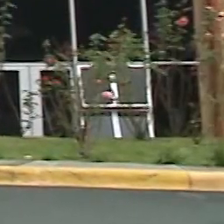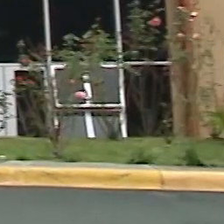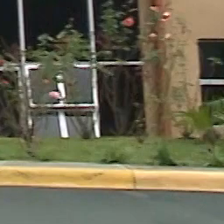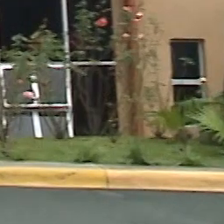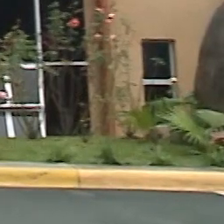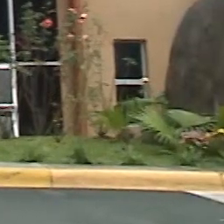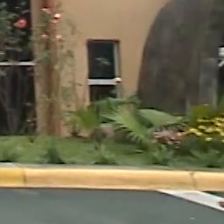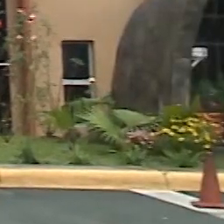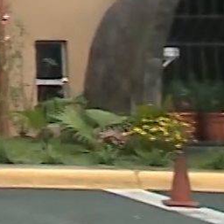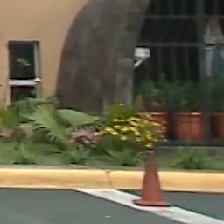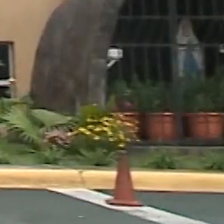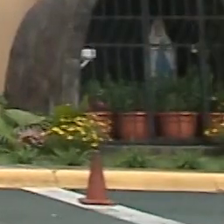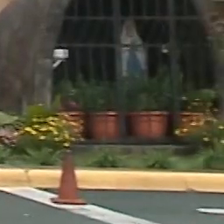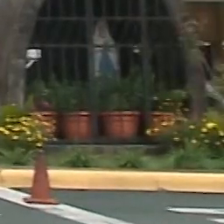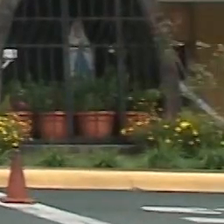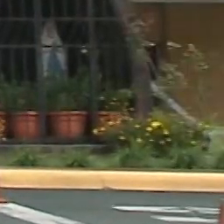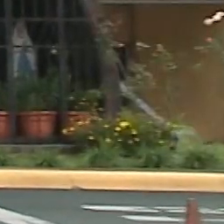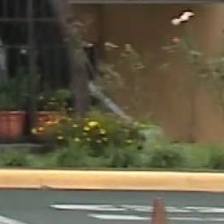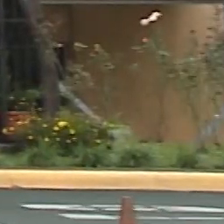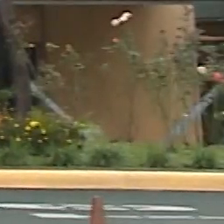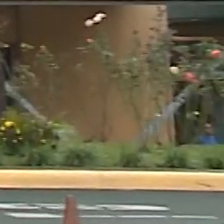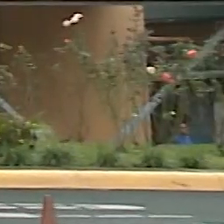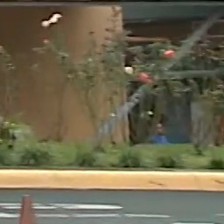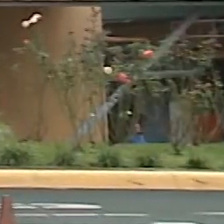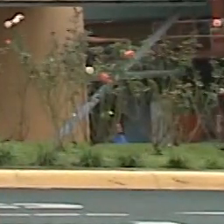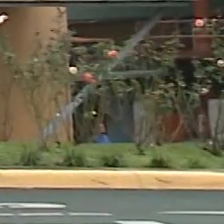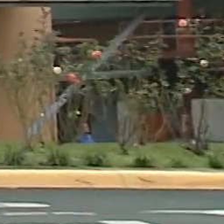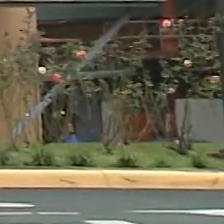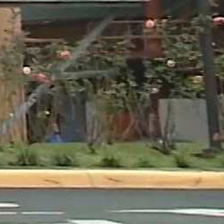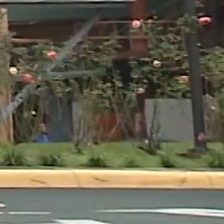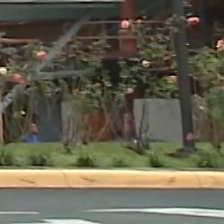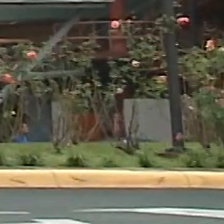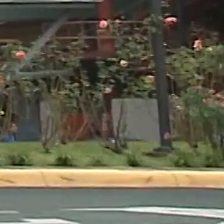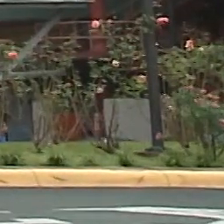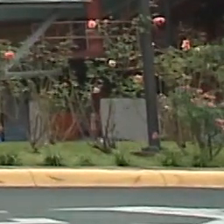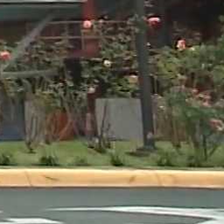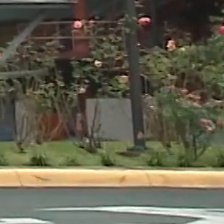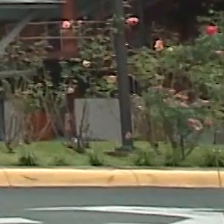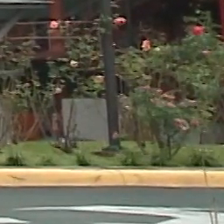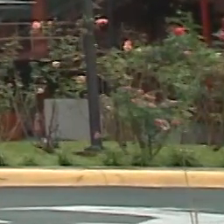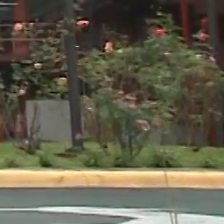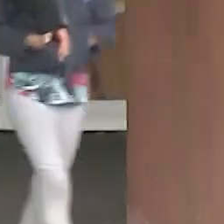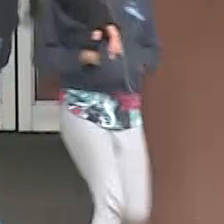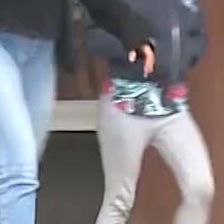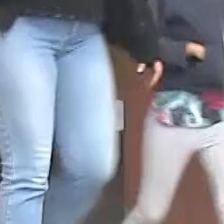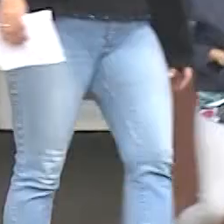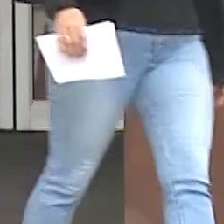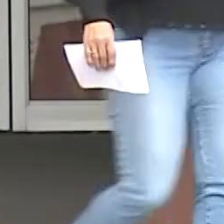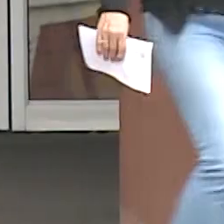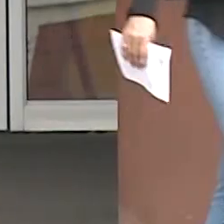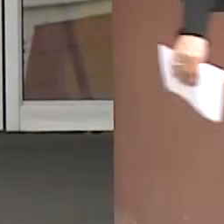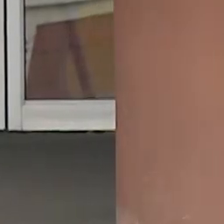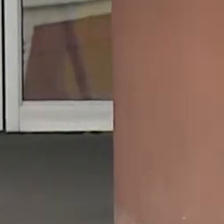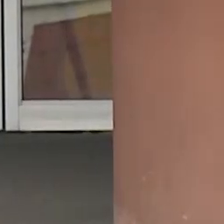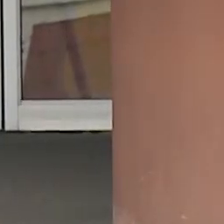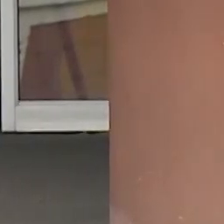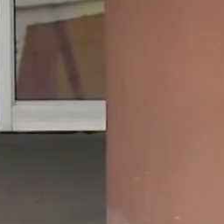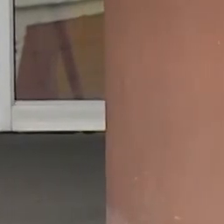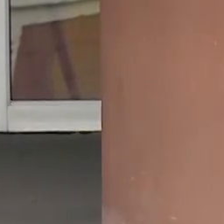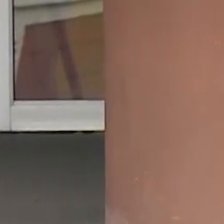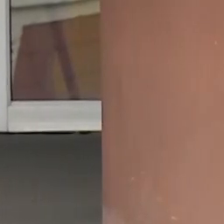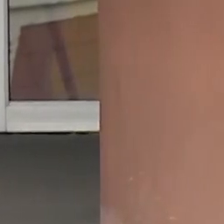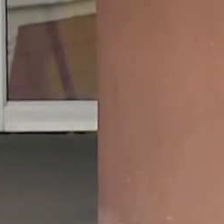pero no cuentan con el dinero para ejecutarlo el proyecto tendría dos bases la primera el servicio de emergencias hospitalización